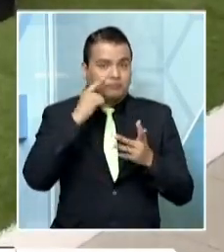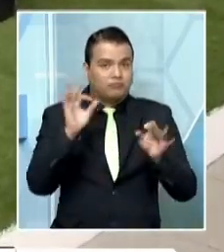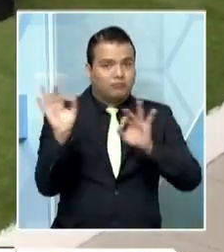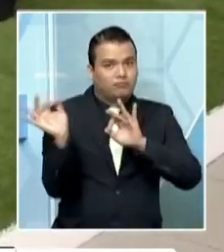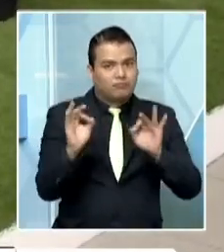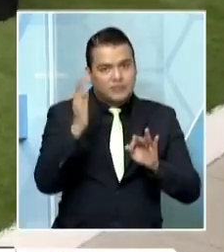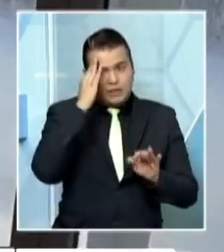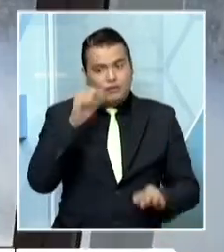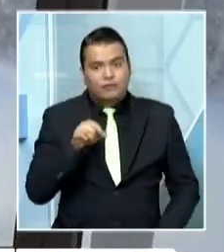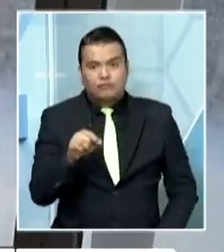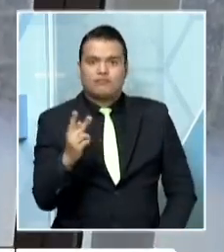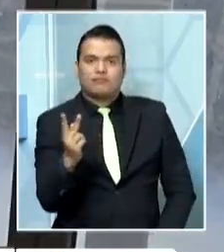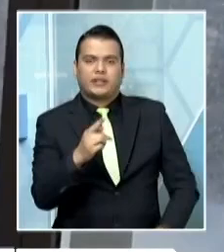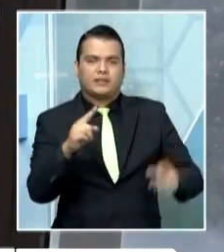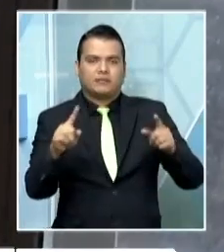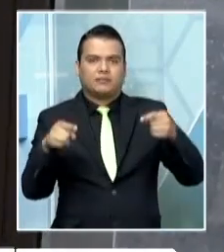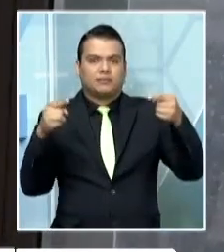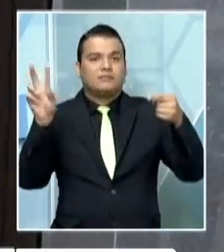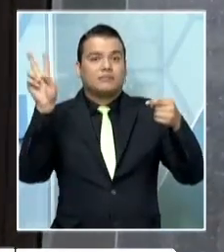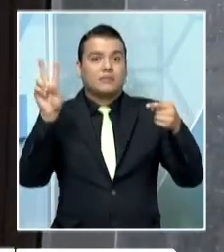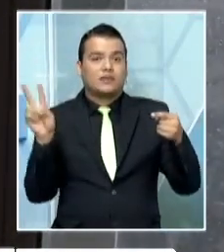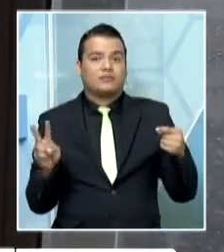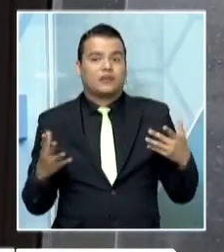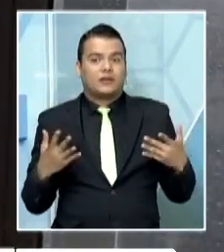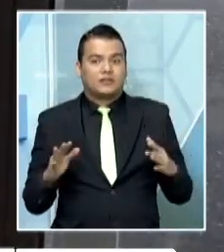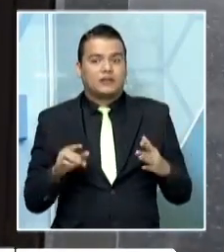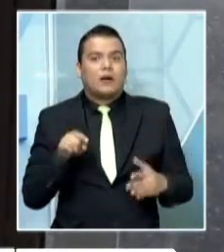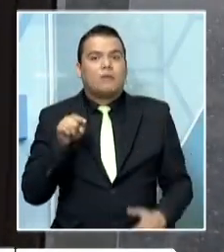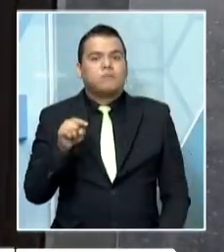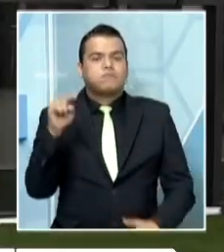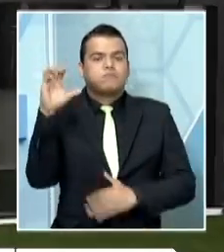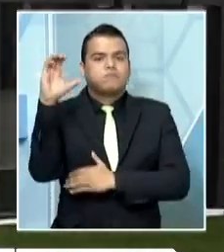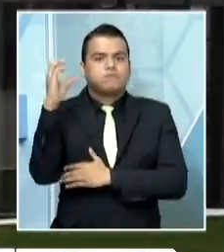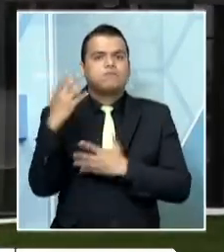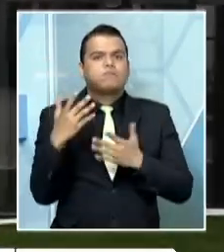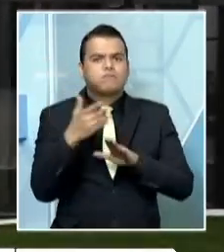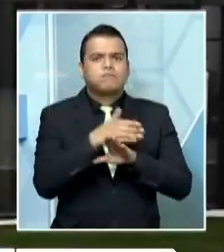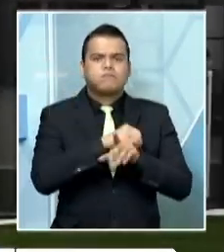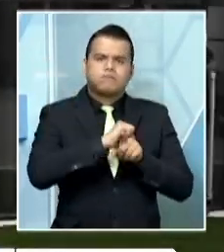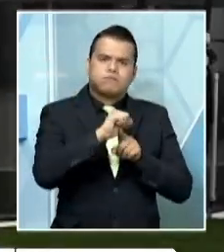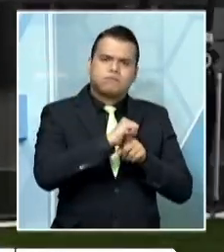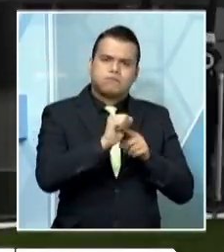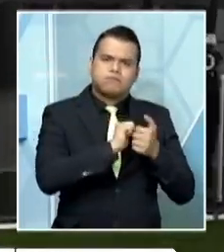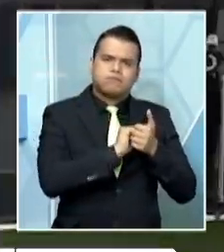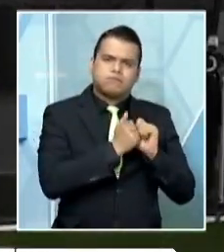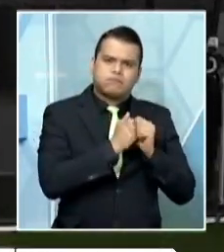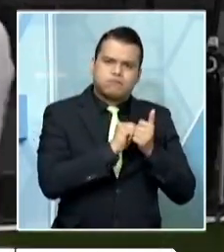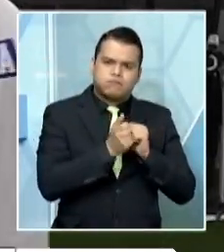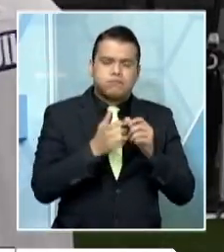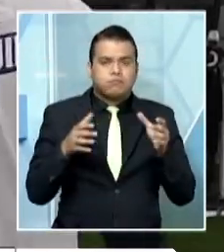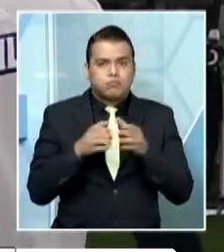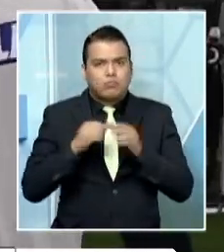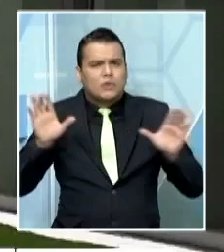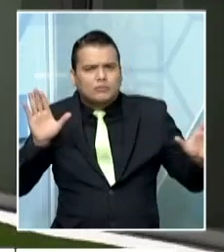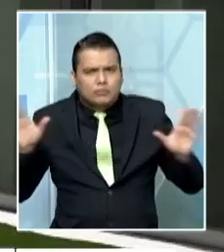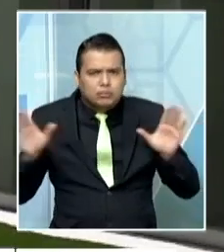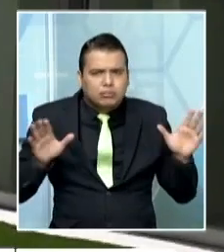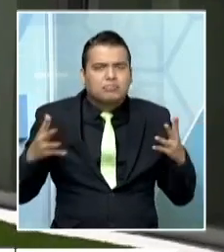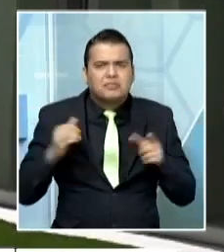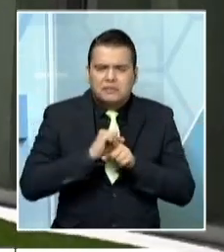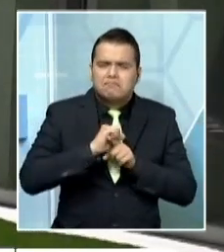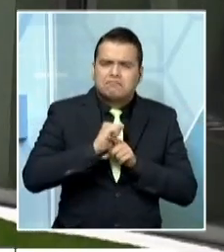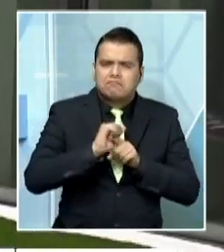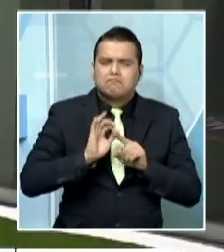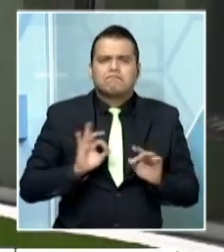este viernes ante venezuela en el combinado tricolor ya realizaron trabajos de gimnasio los arqueros aldea quintana camilo vargas y